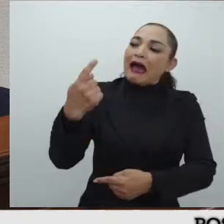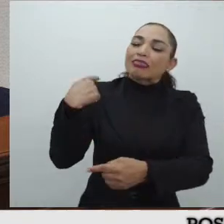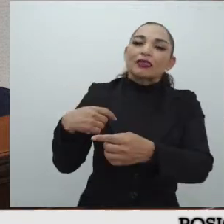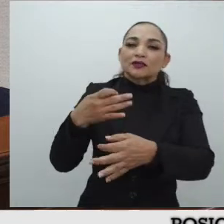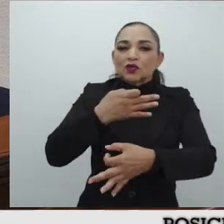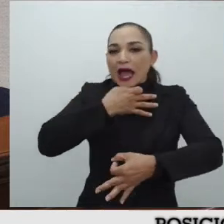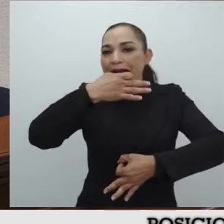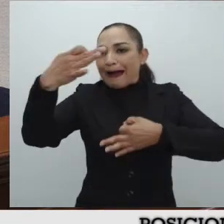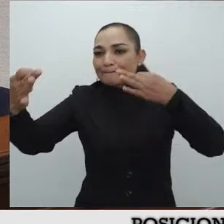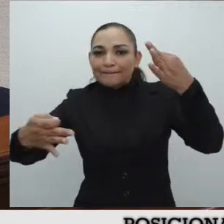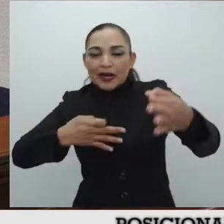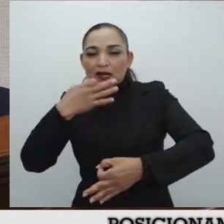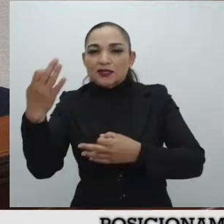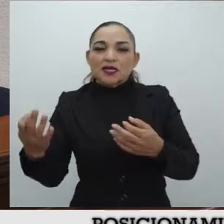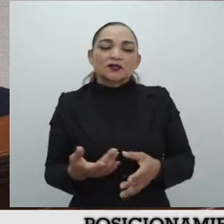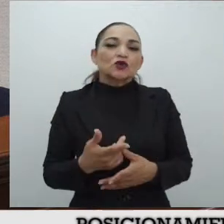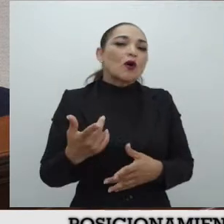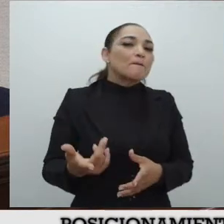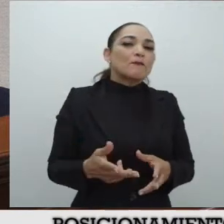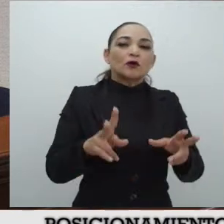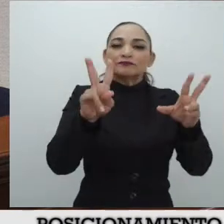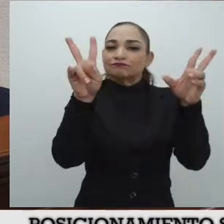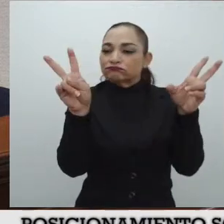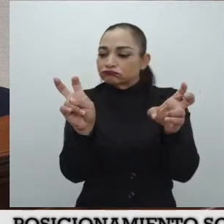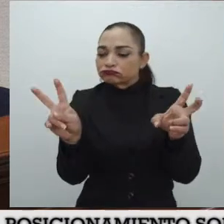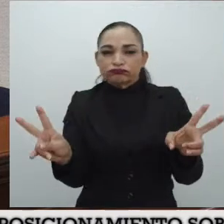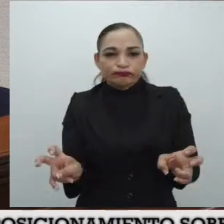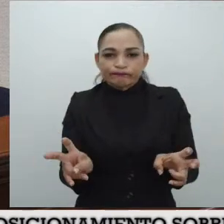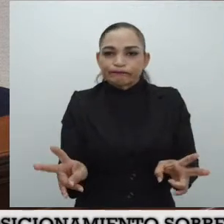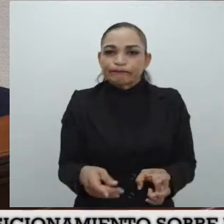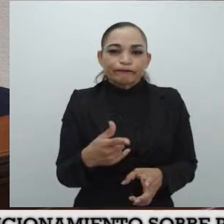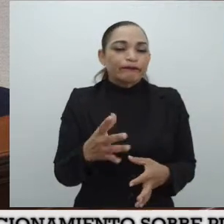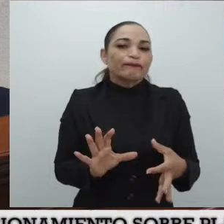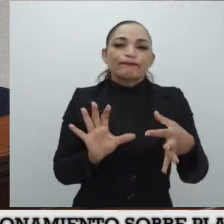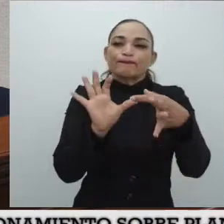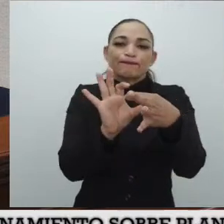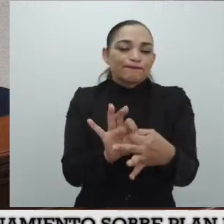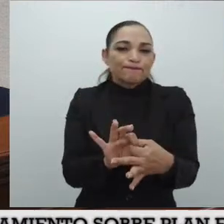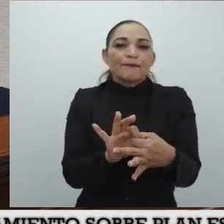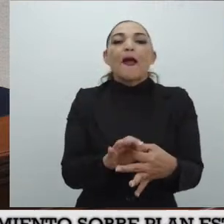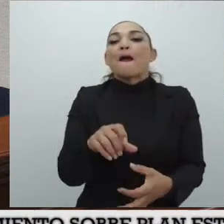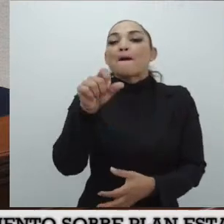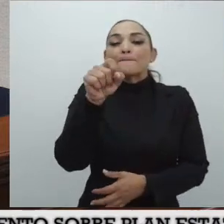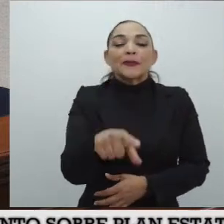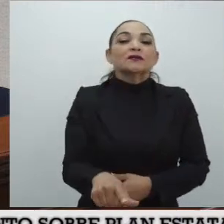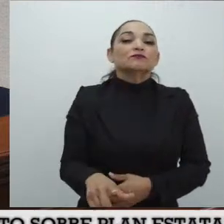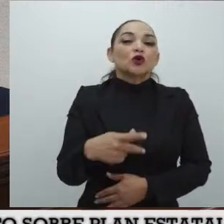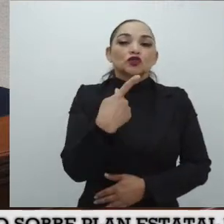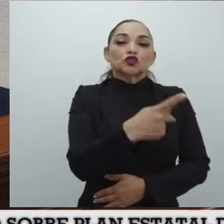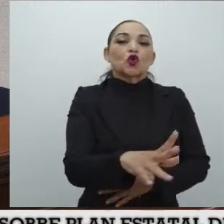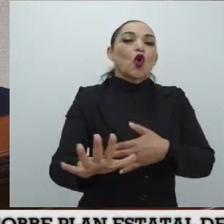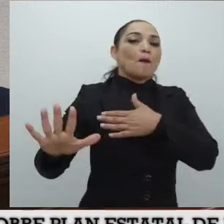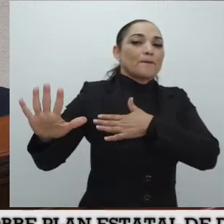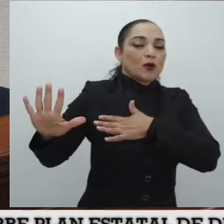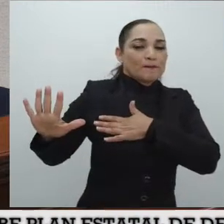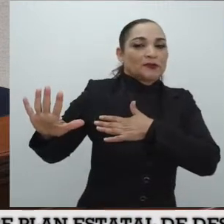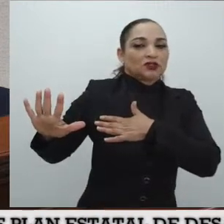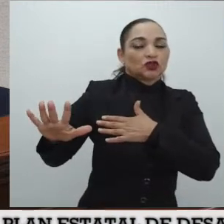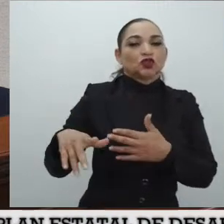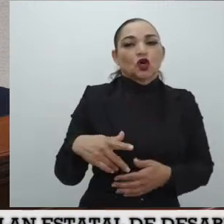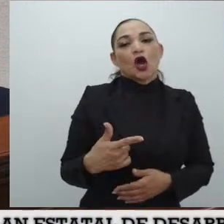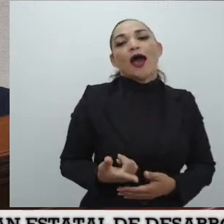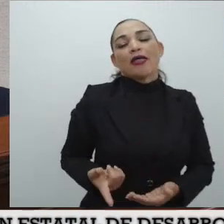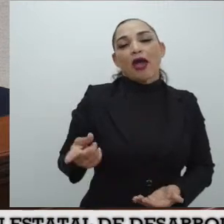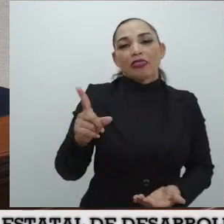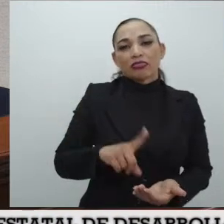eventos temáticos convocados para tal efecto, así como del compromiso público de los funcionarios que